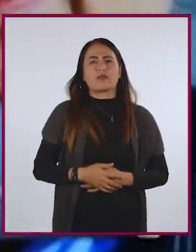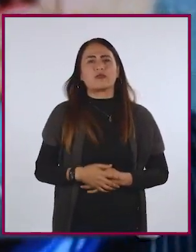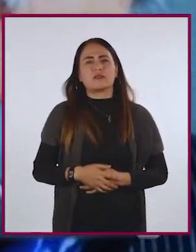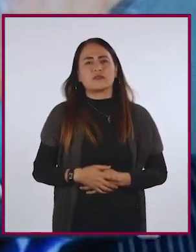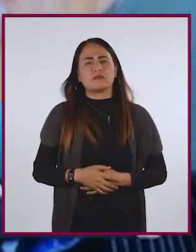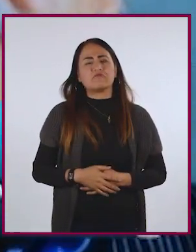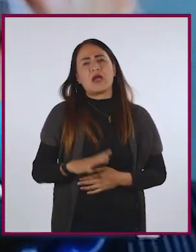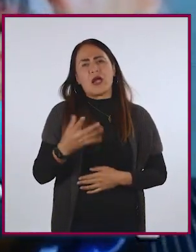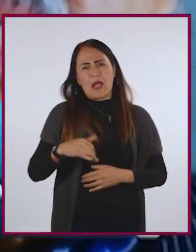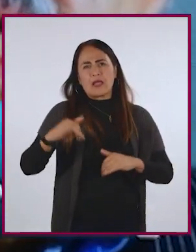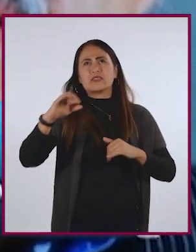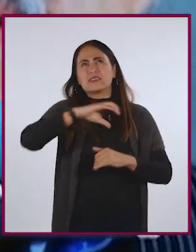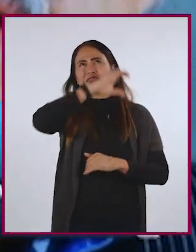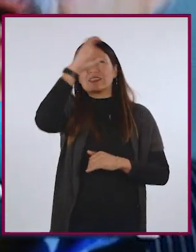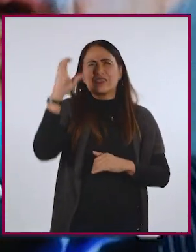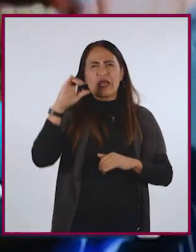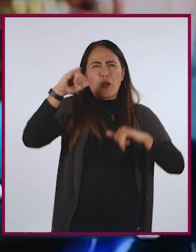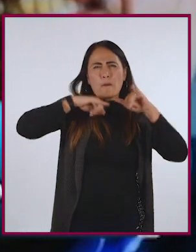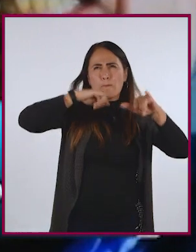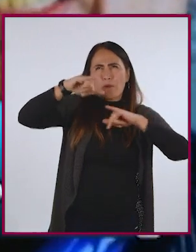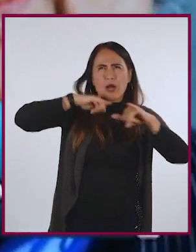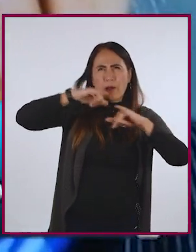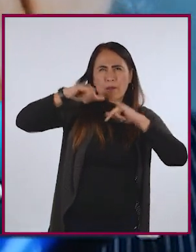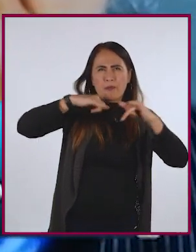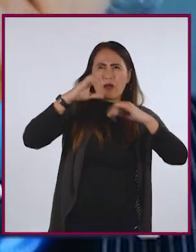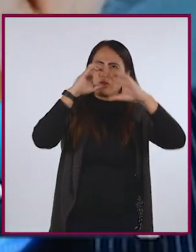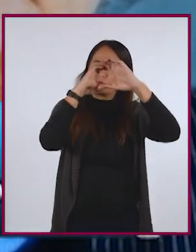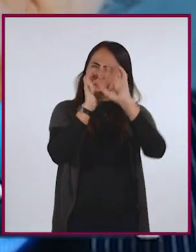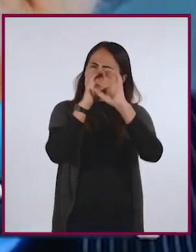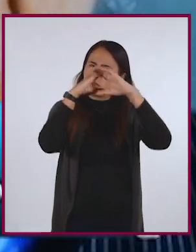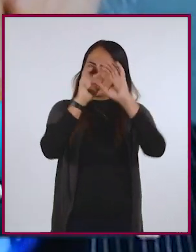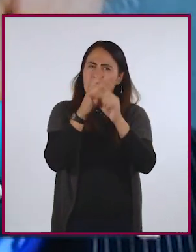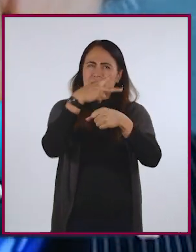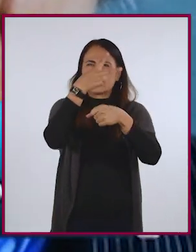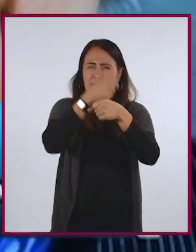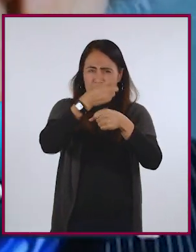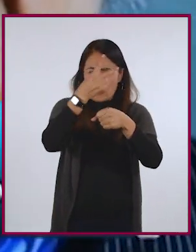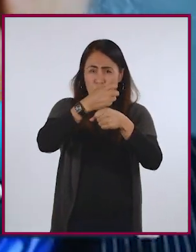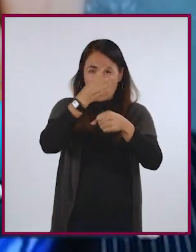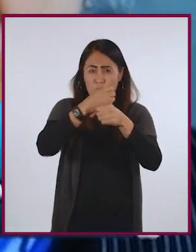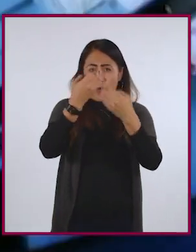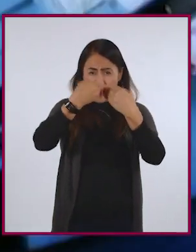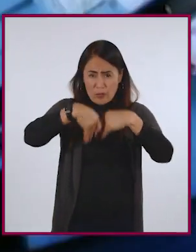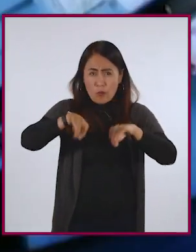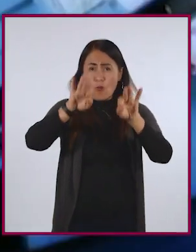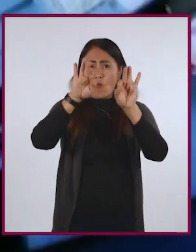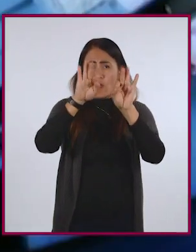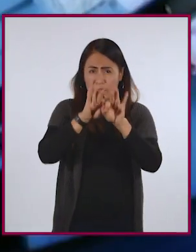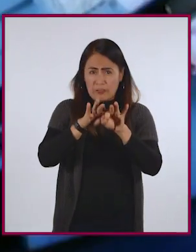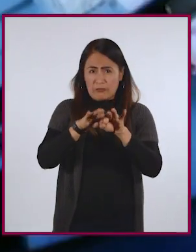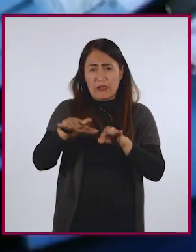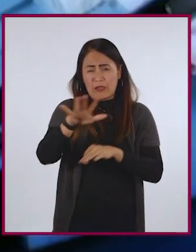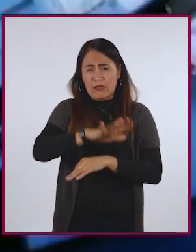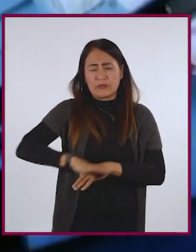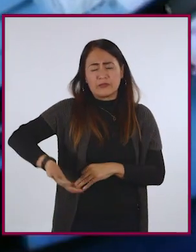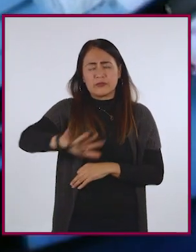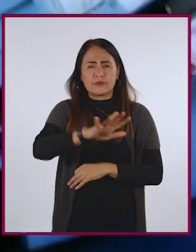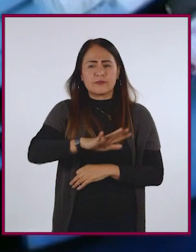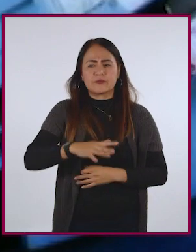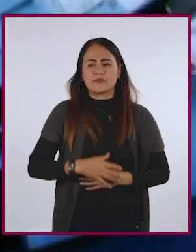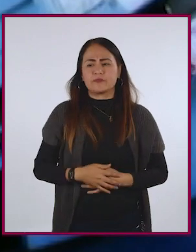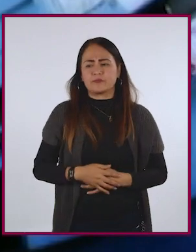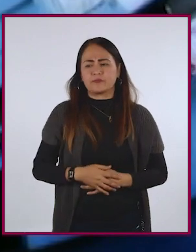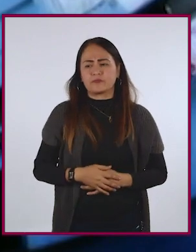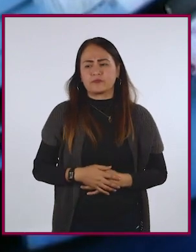de hacer un mapa del cielo. El segundo telescopio importante que había aquí en el